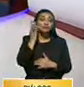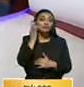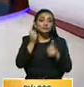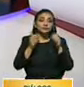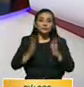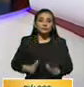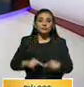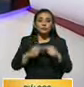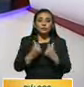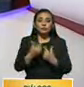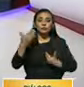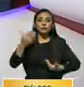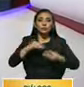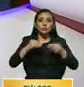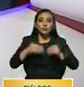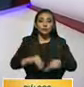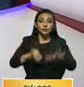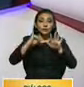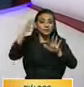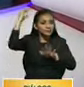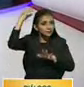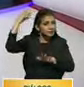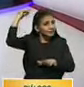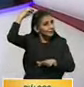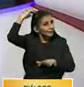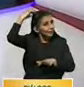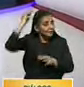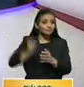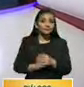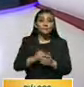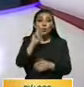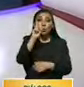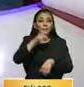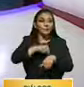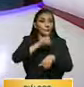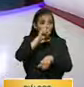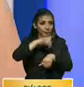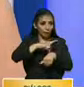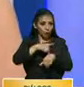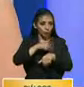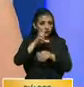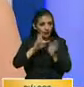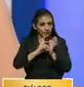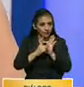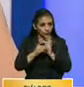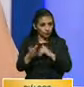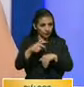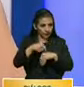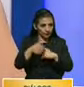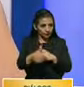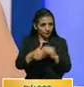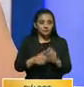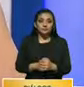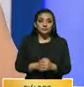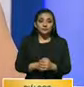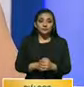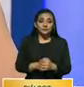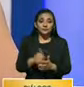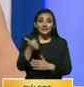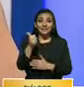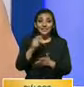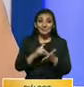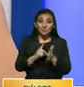candidata a la presidencia de la República por el Partido Social Cristiano. 1:30, corre su tiempo. Quieren hacer en los últimos 10